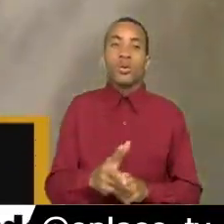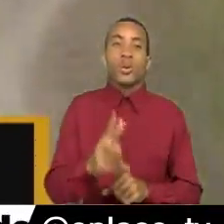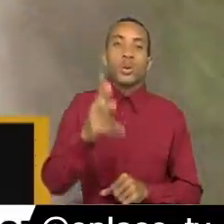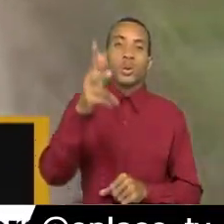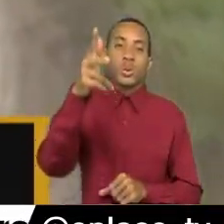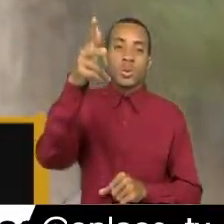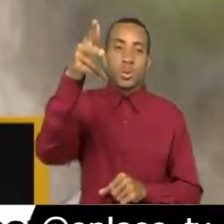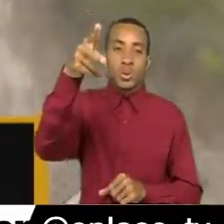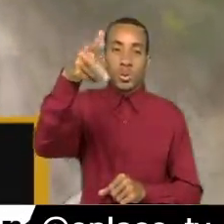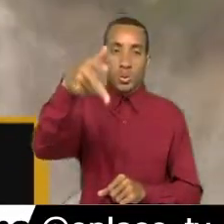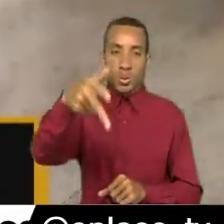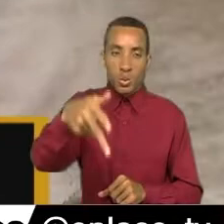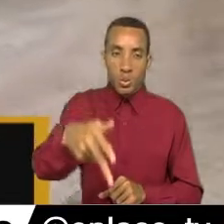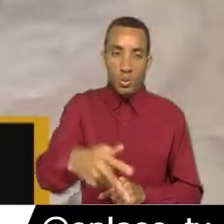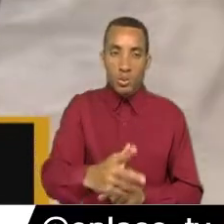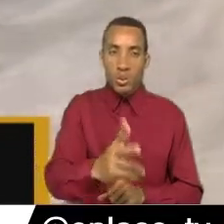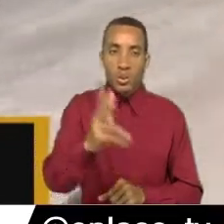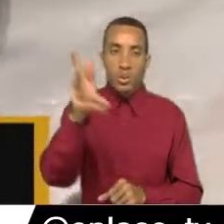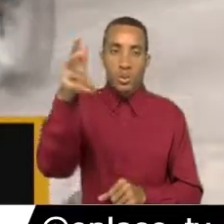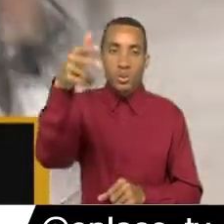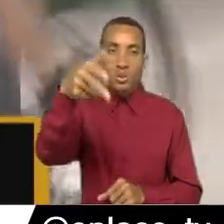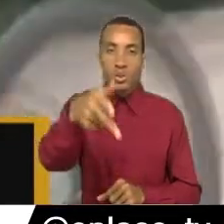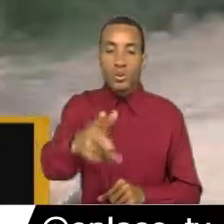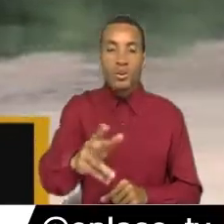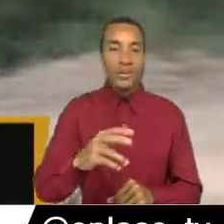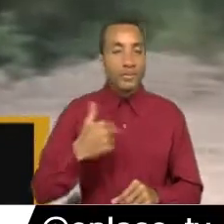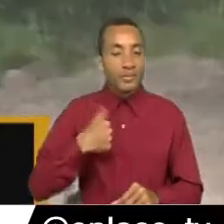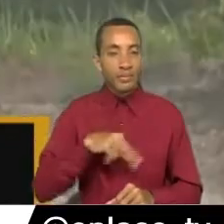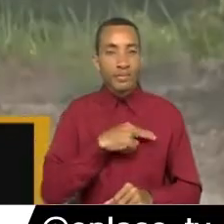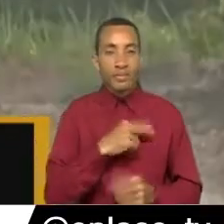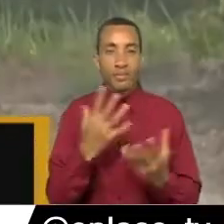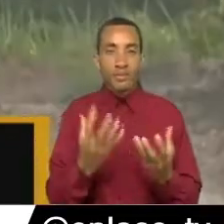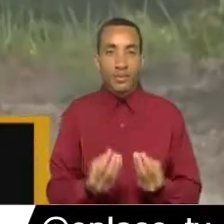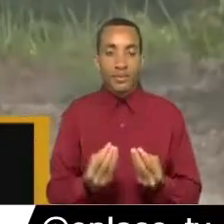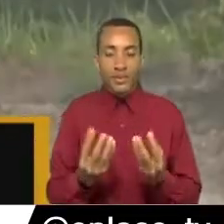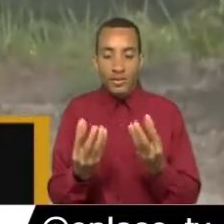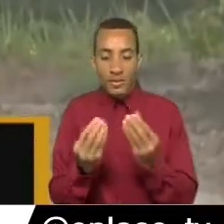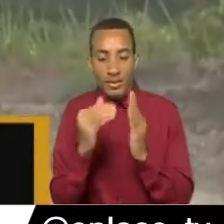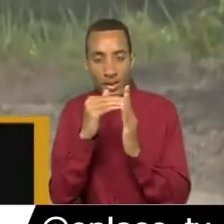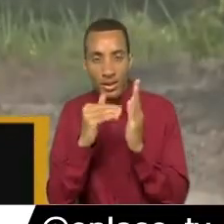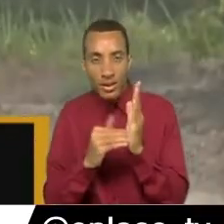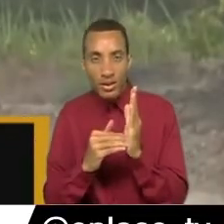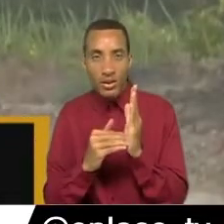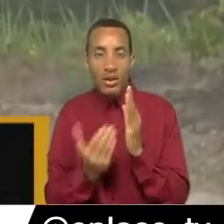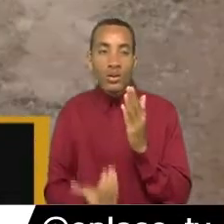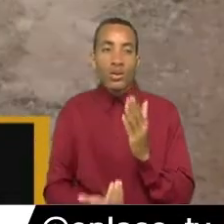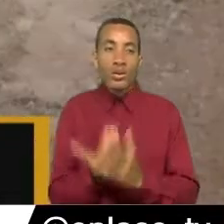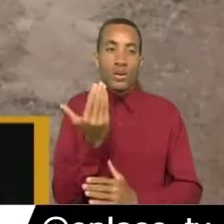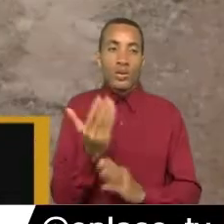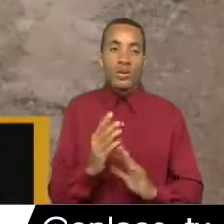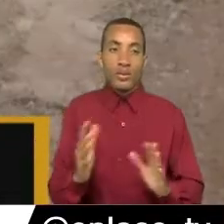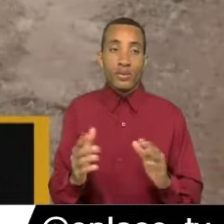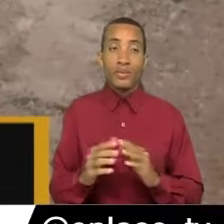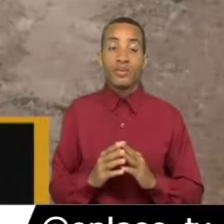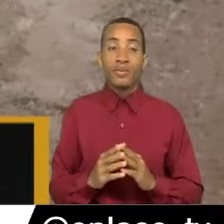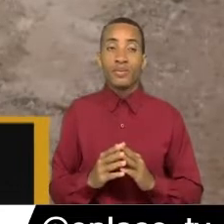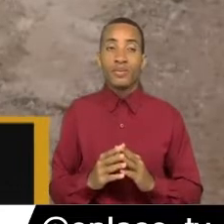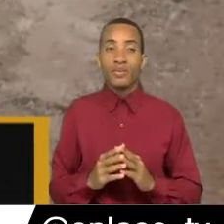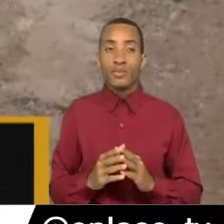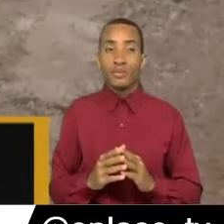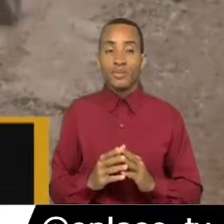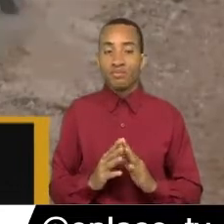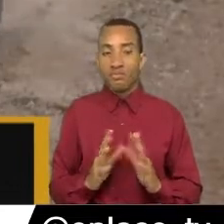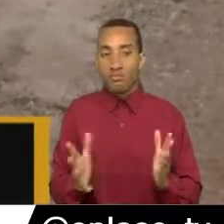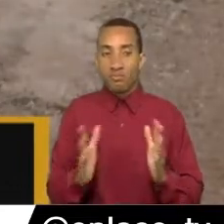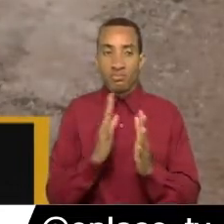resaltar, digamos, esta vez quisimos incluir una categoría nueva que es la de mini riders, o sea, digamos, los chiquis,